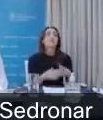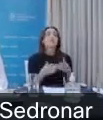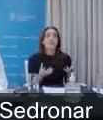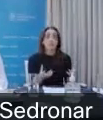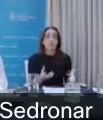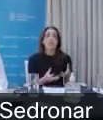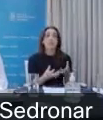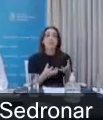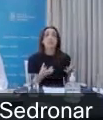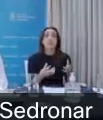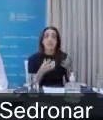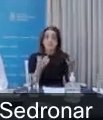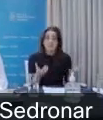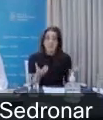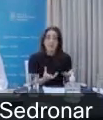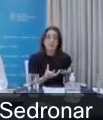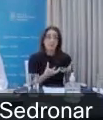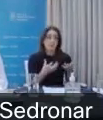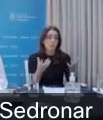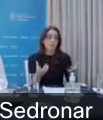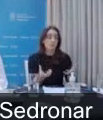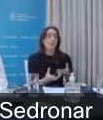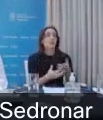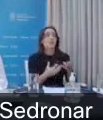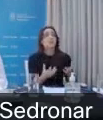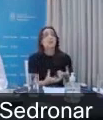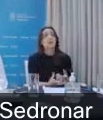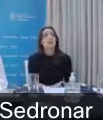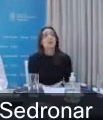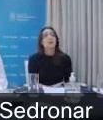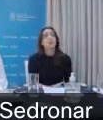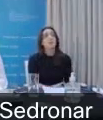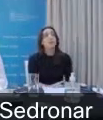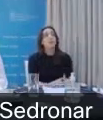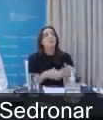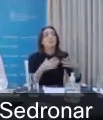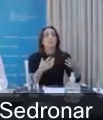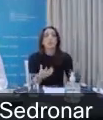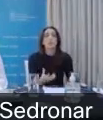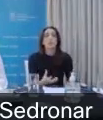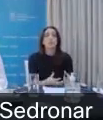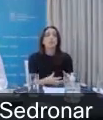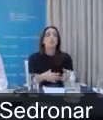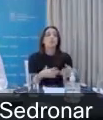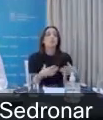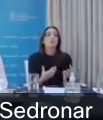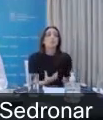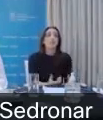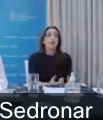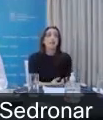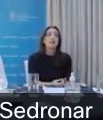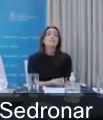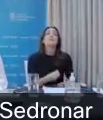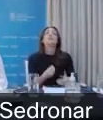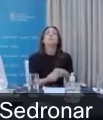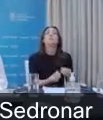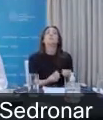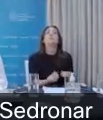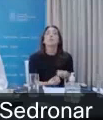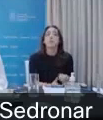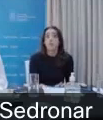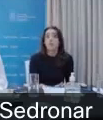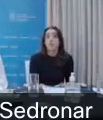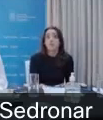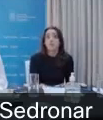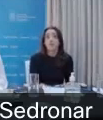muchas veces lo abordan desde una mirada integral, ¿no? Como la que nosotros explicábamos más temprano, con muchos recursos, ¿no? Con mucha capacidad, pero tienen muy